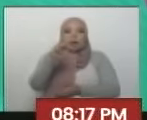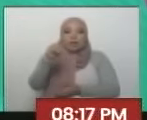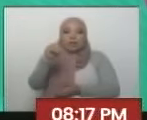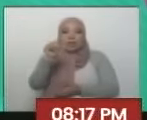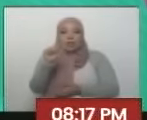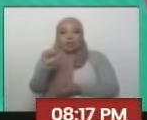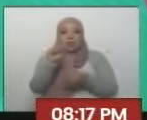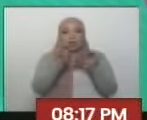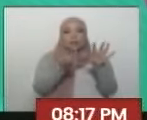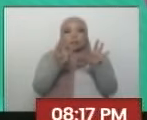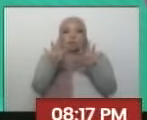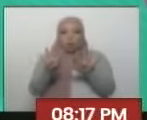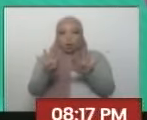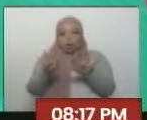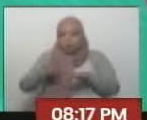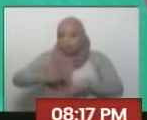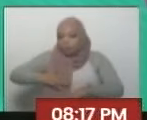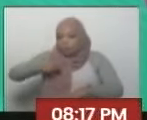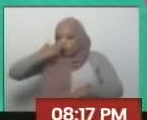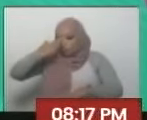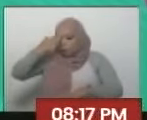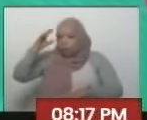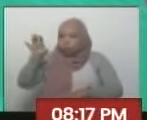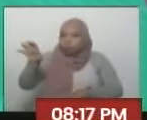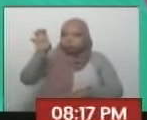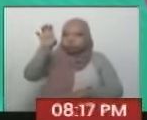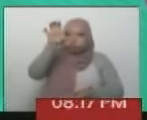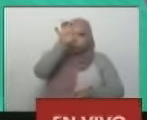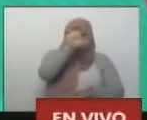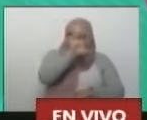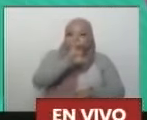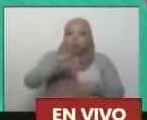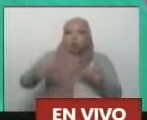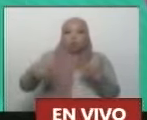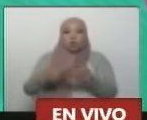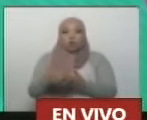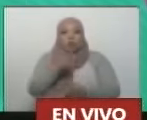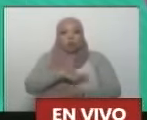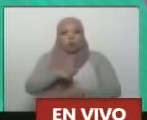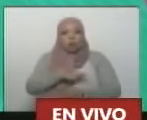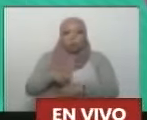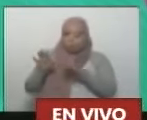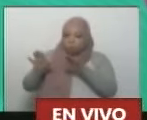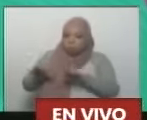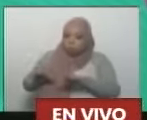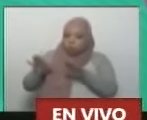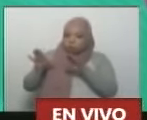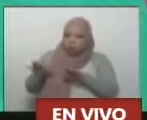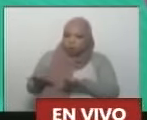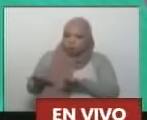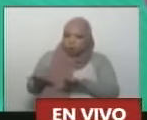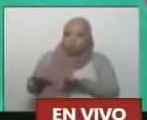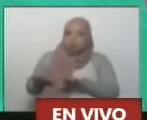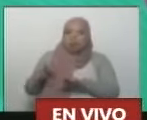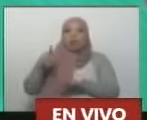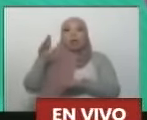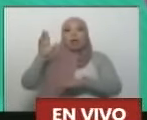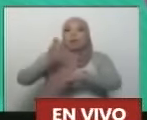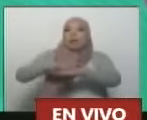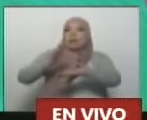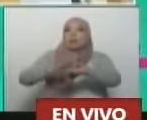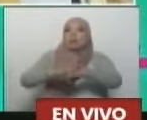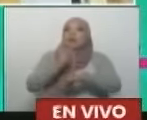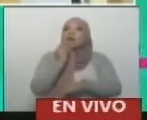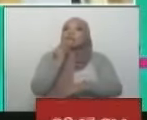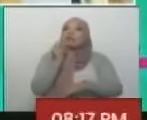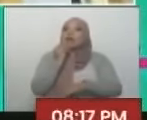de todos los países árabes e islámicos y han tomado una resolución histórica de apoyo al pueblo palestino, exigiendo